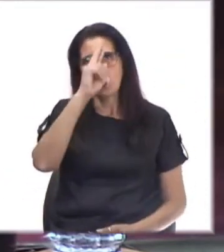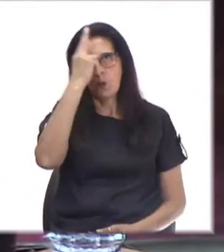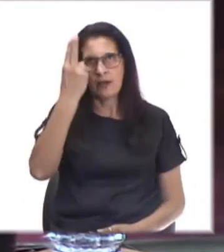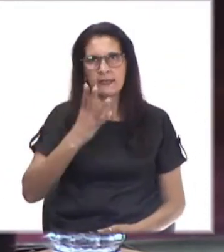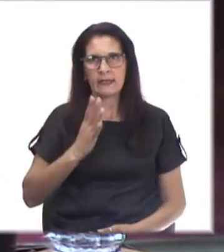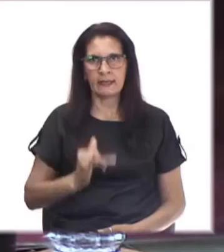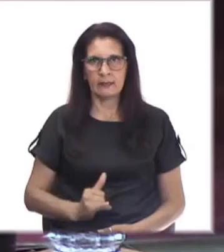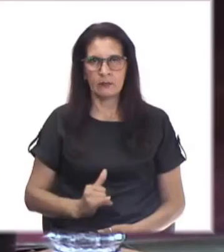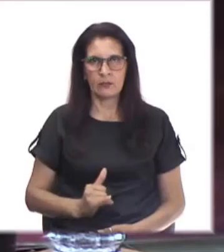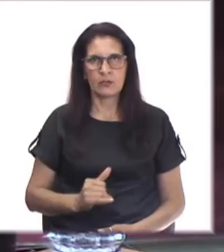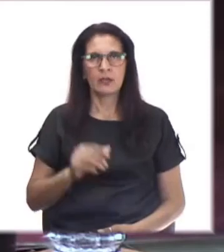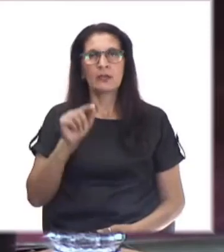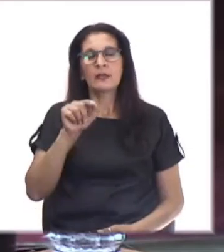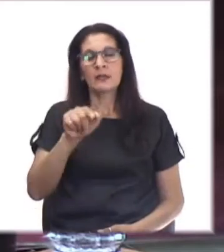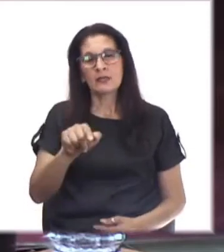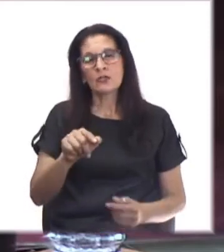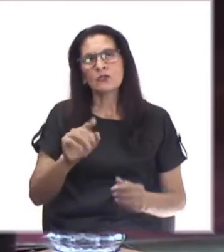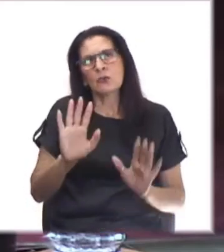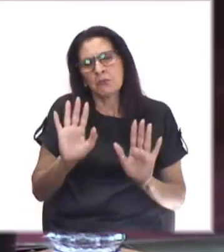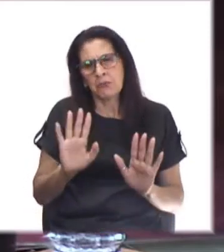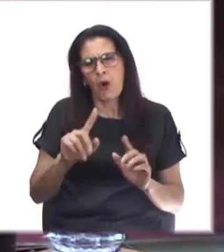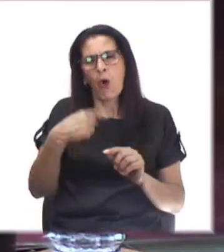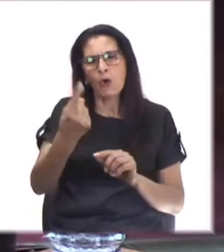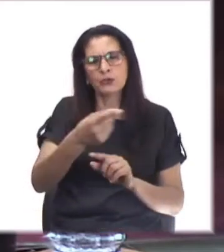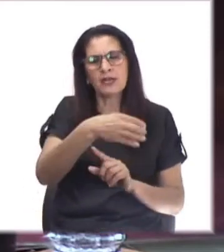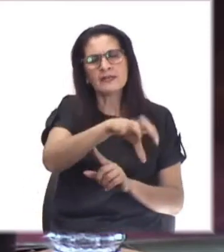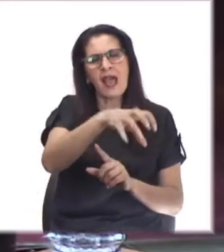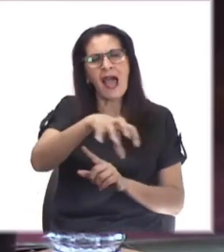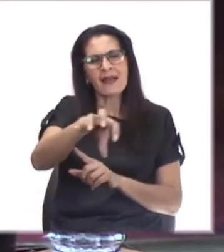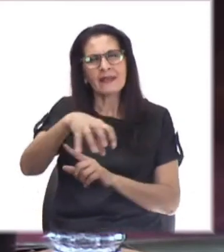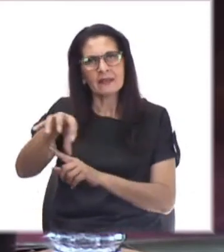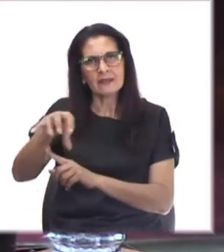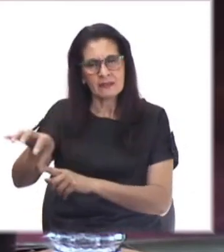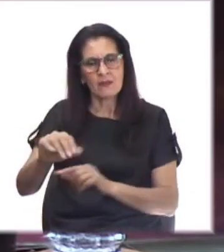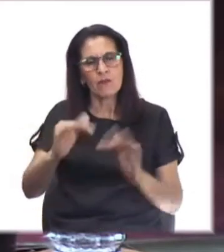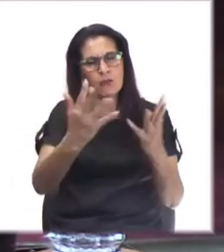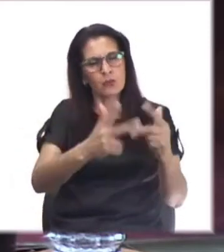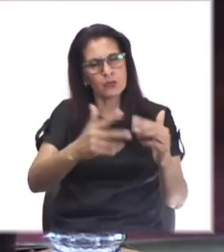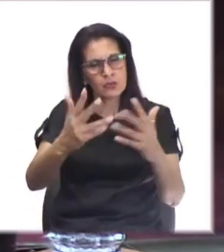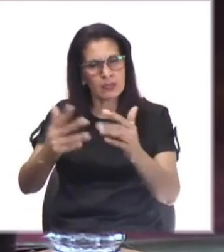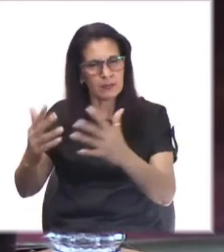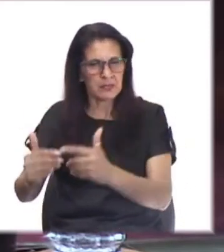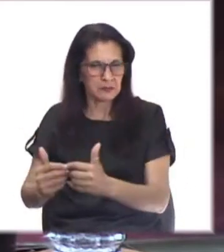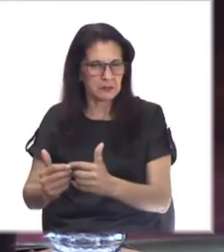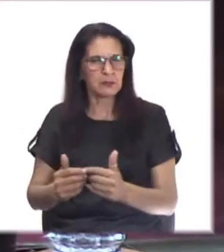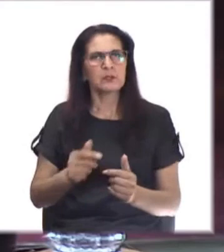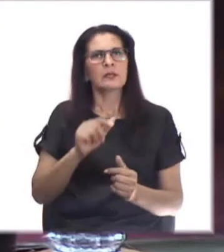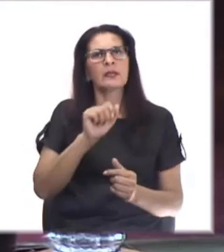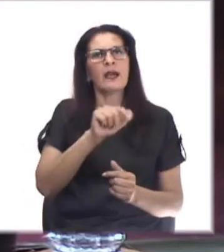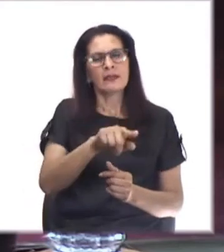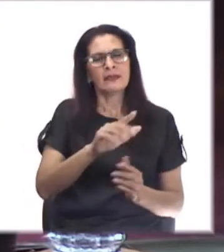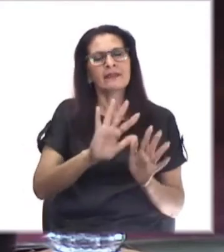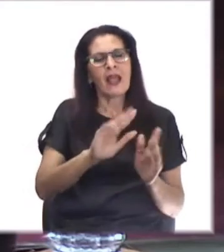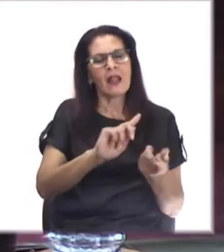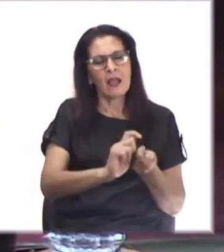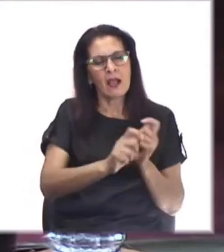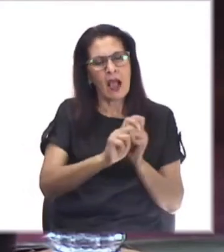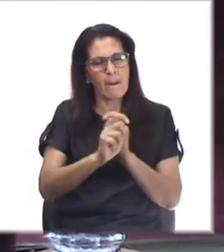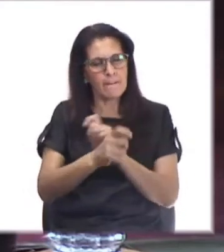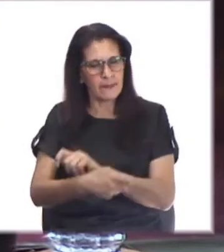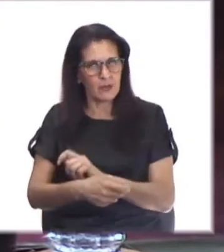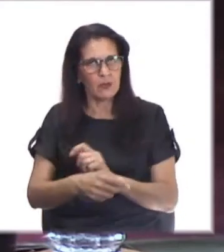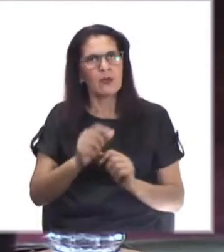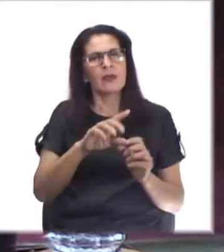quiere decir que quedaron de lado otras áreas que hacían al funcionamiento del país? De ninguna manera. Ahí está el cambio de matriz energética,